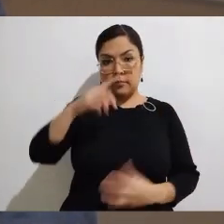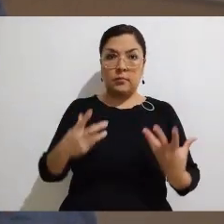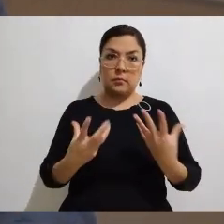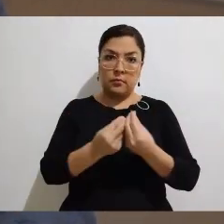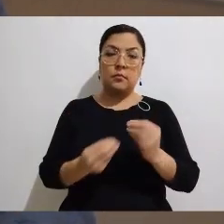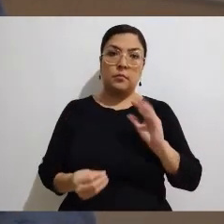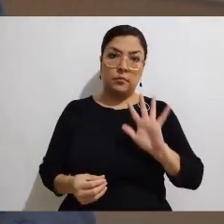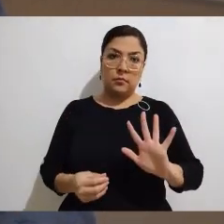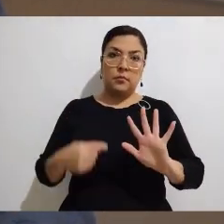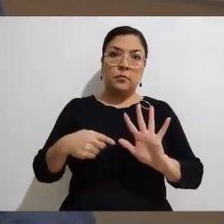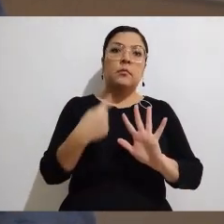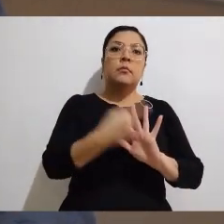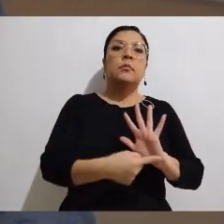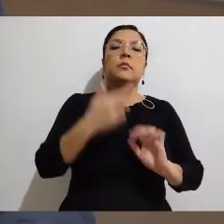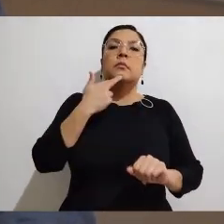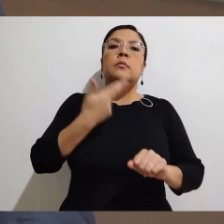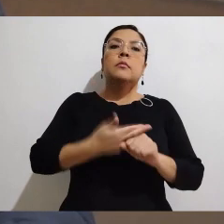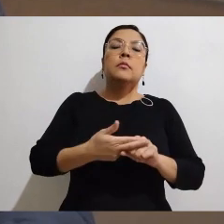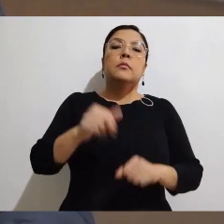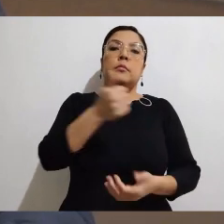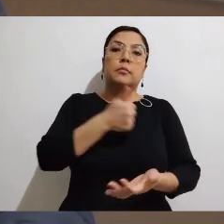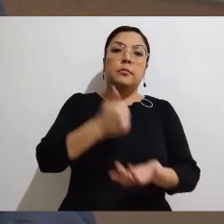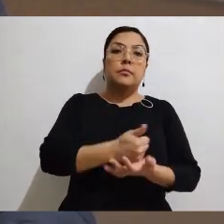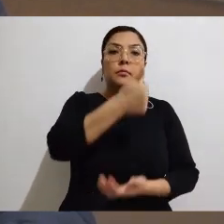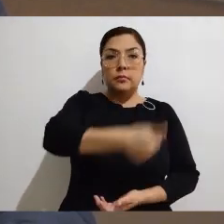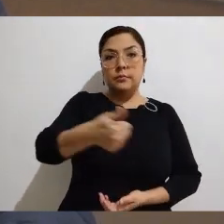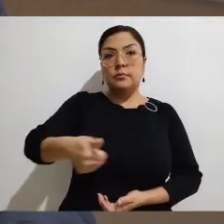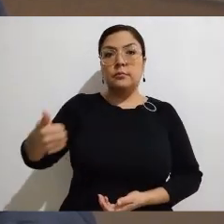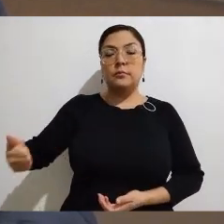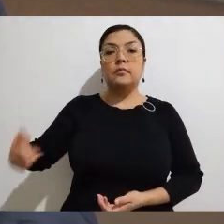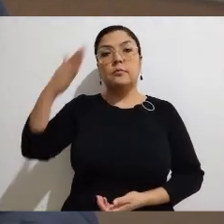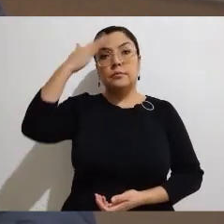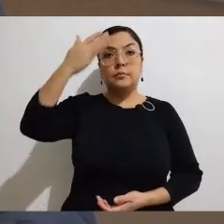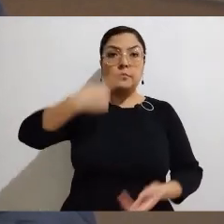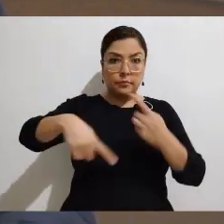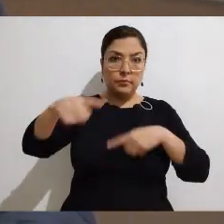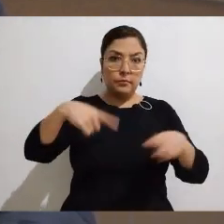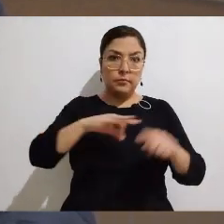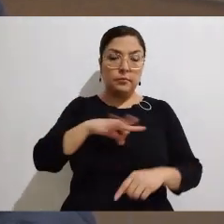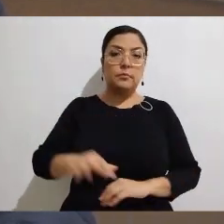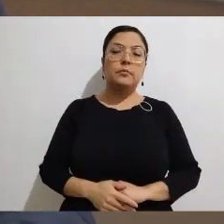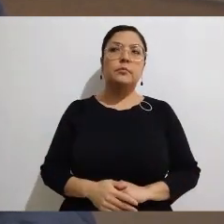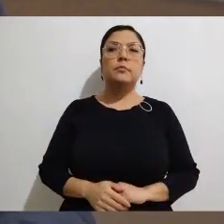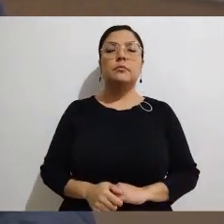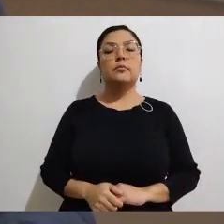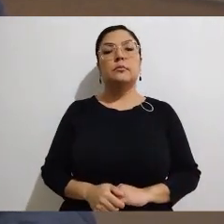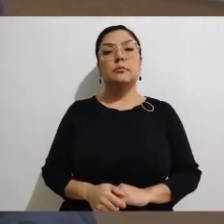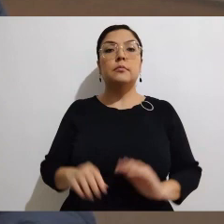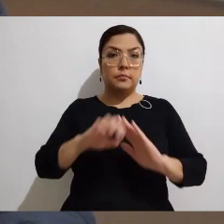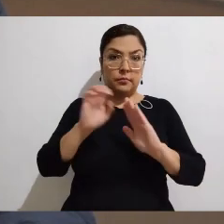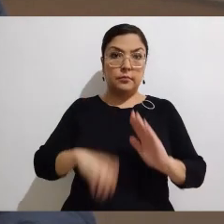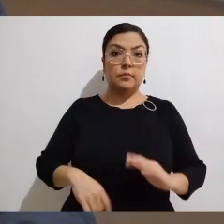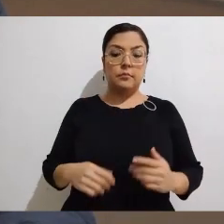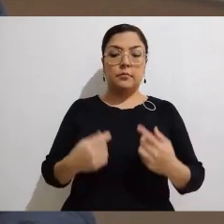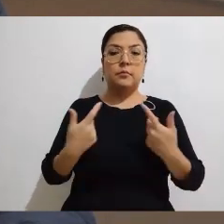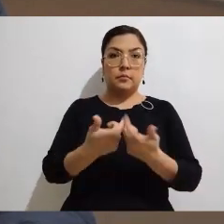tareas en cada uno de los municipios para que se pueda llevar a cabo el proceso electoral. Si me permites comentar, por ejemplo, alguna de ellas, pues los